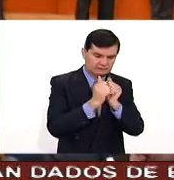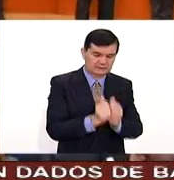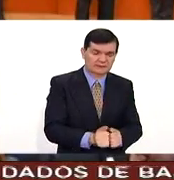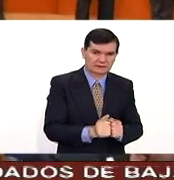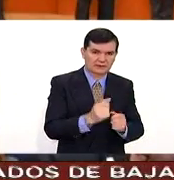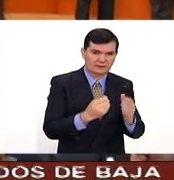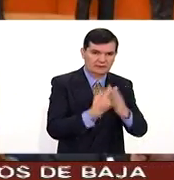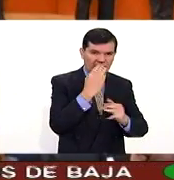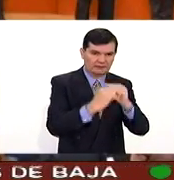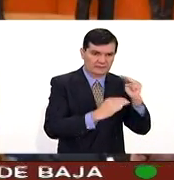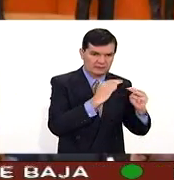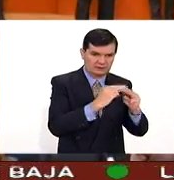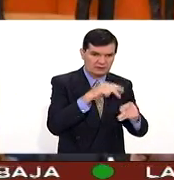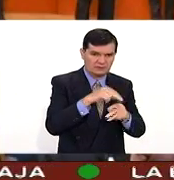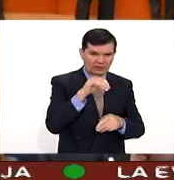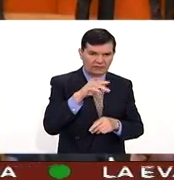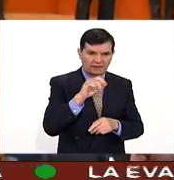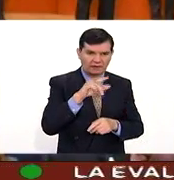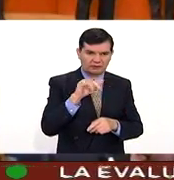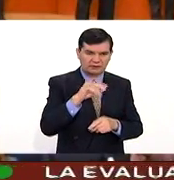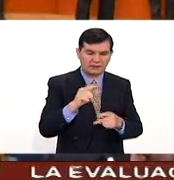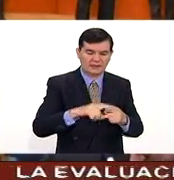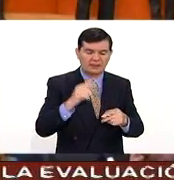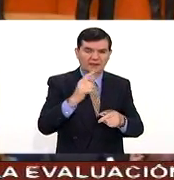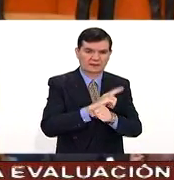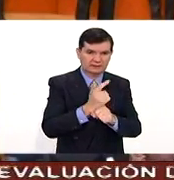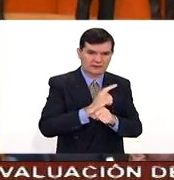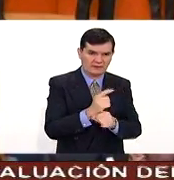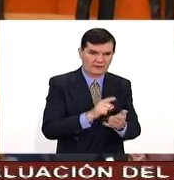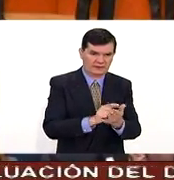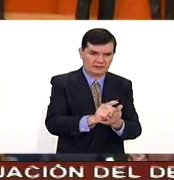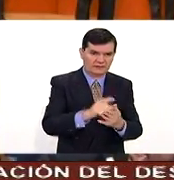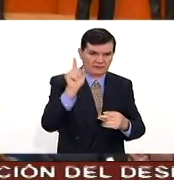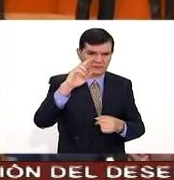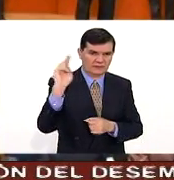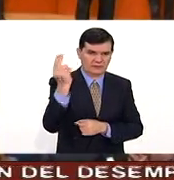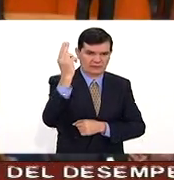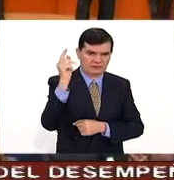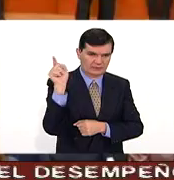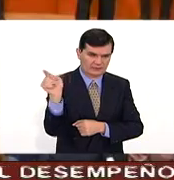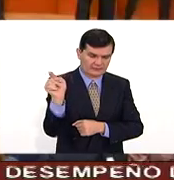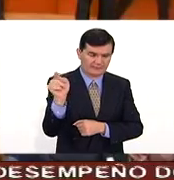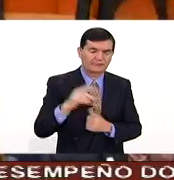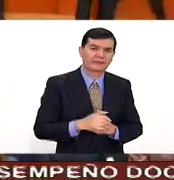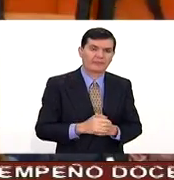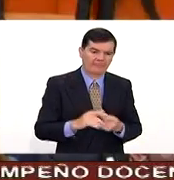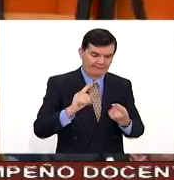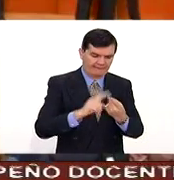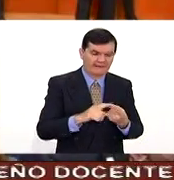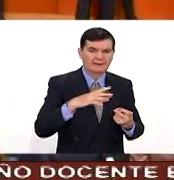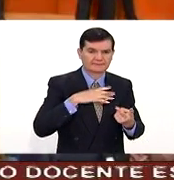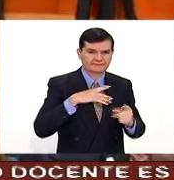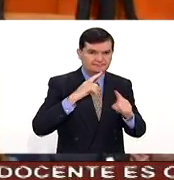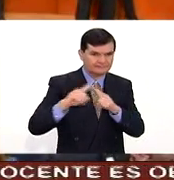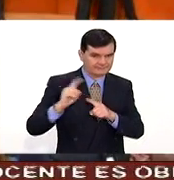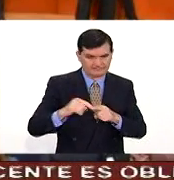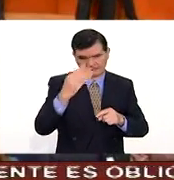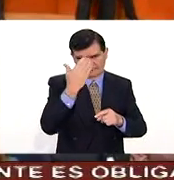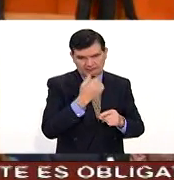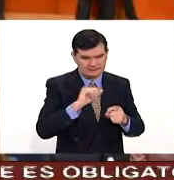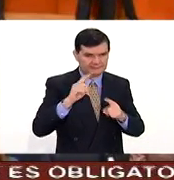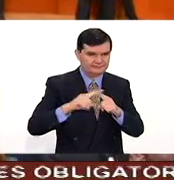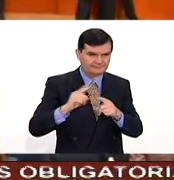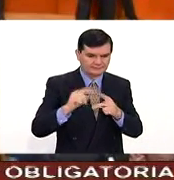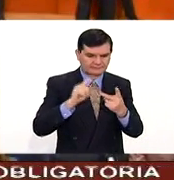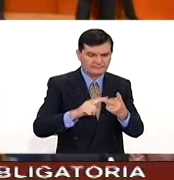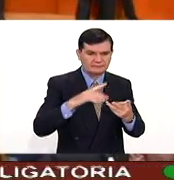ministra, Norma Lucía Piña, cursó la licenciatura en Derecho en la Universidad Nacional Autónoma de México. Tiene diversas especialidades, entre las